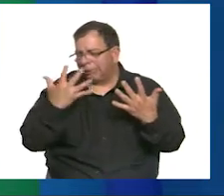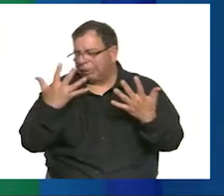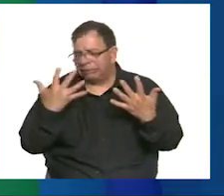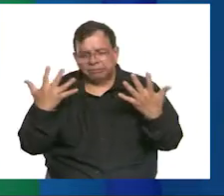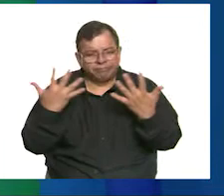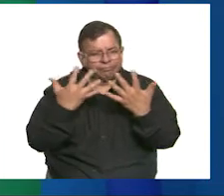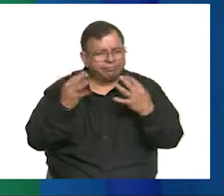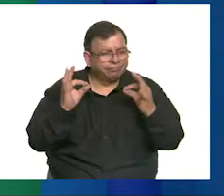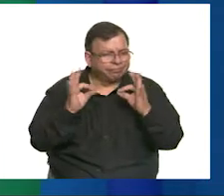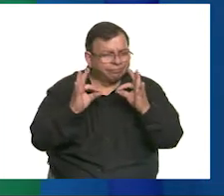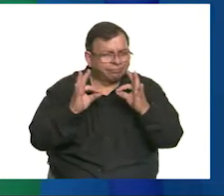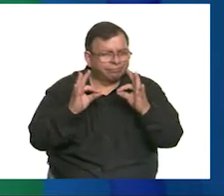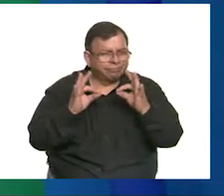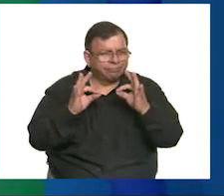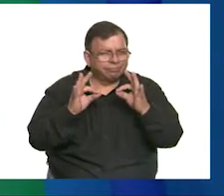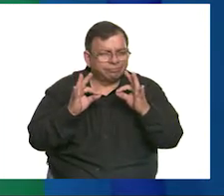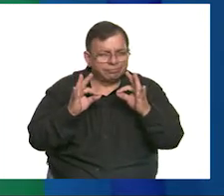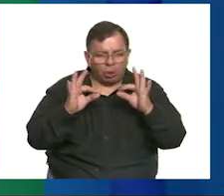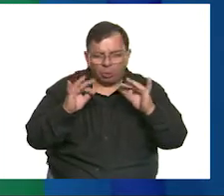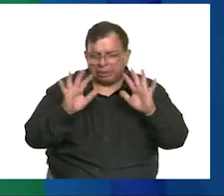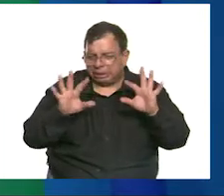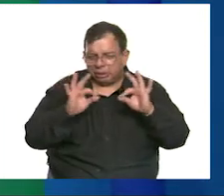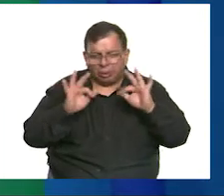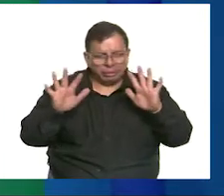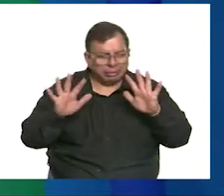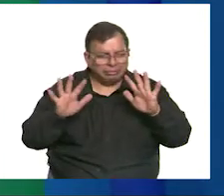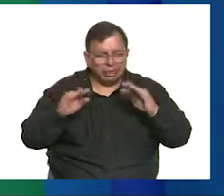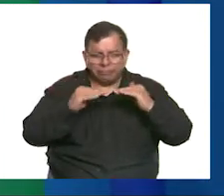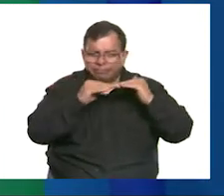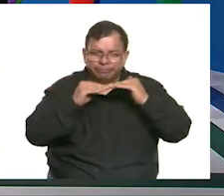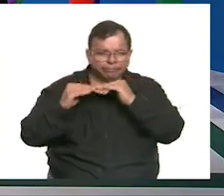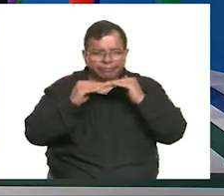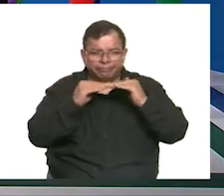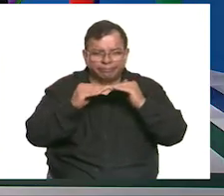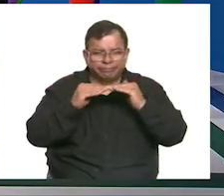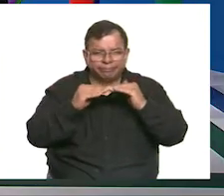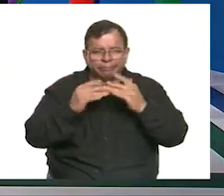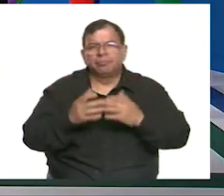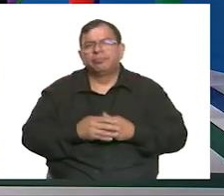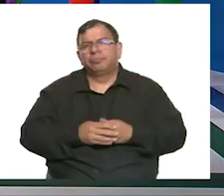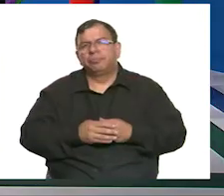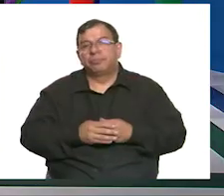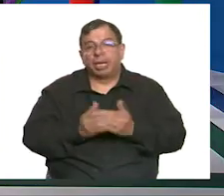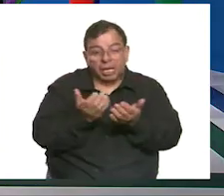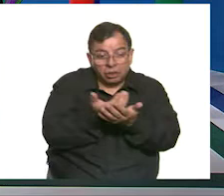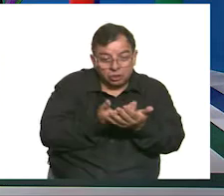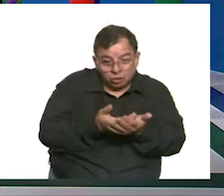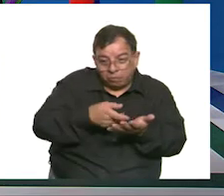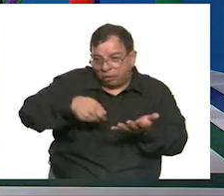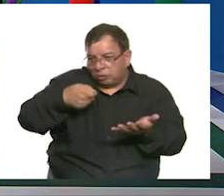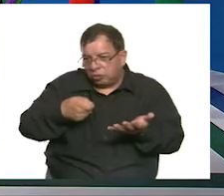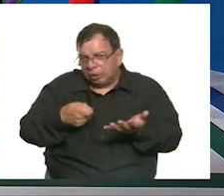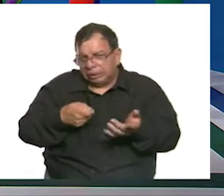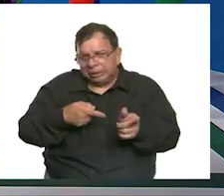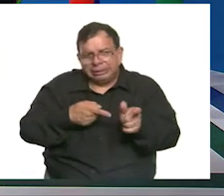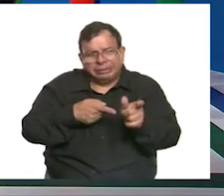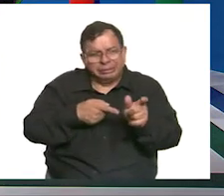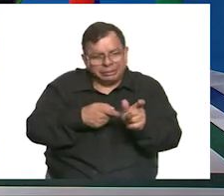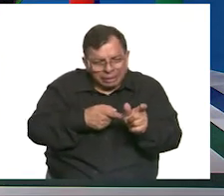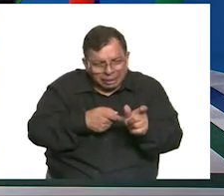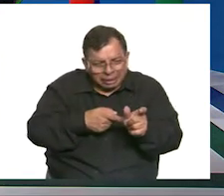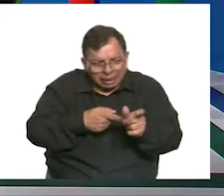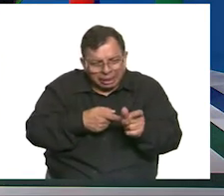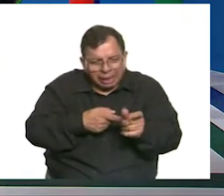ese momento están en equilibrio térmico. Y ambas, cuchara y sopa, seguirán transfiriendo